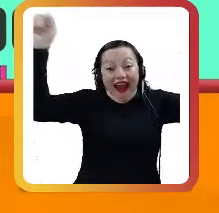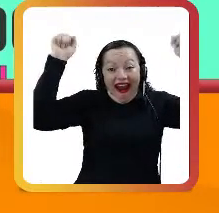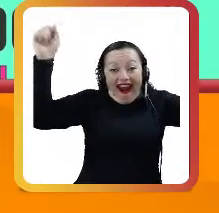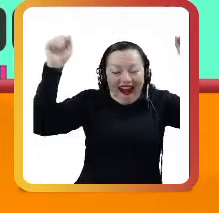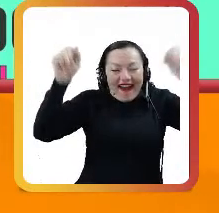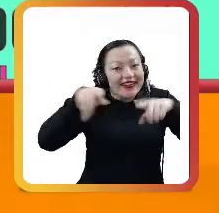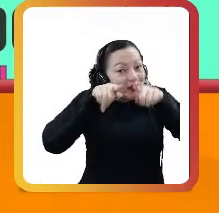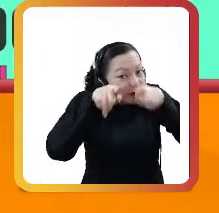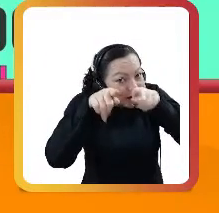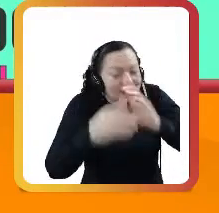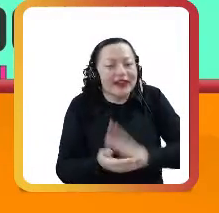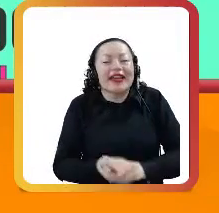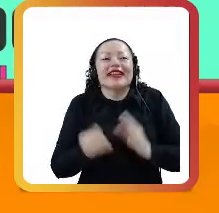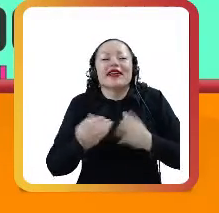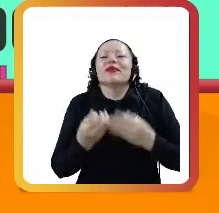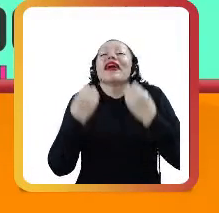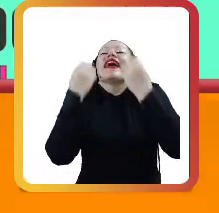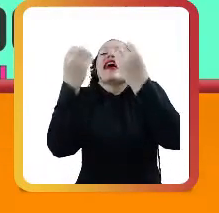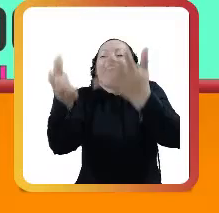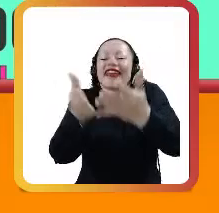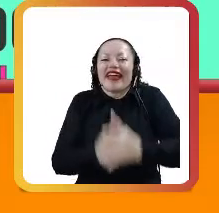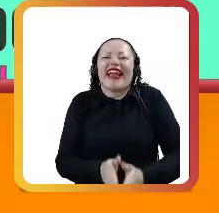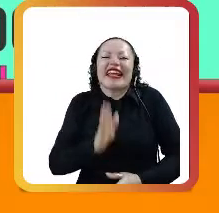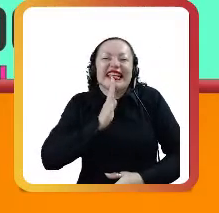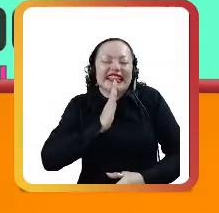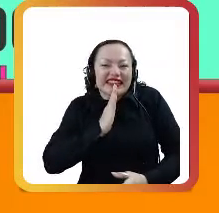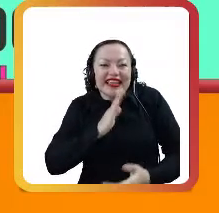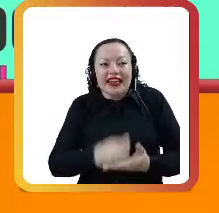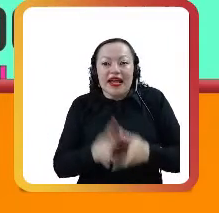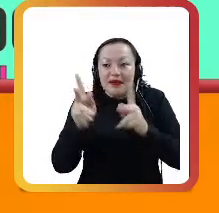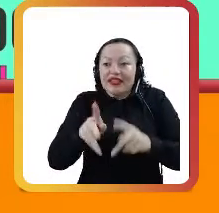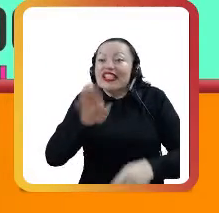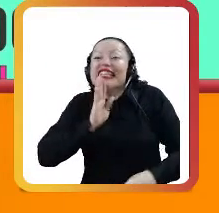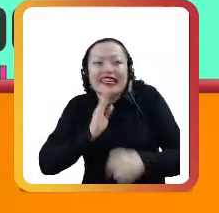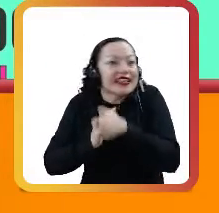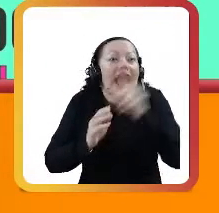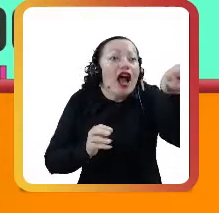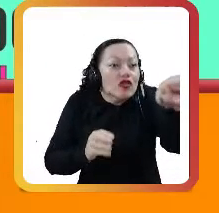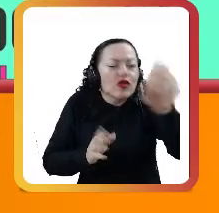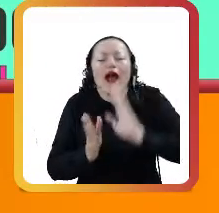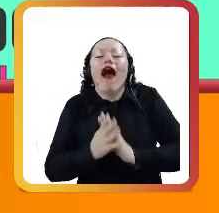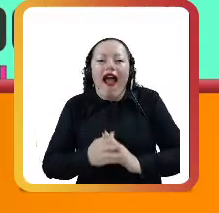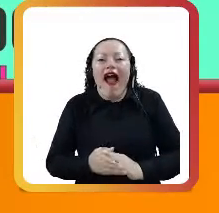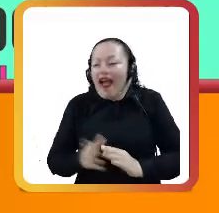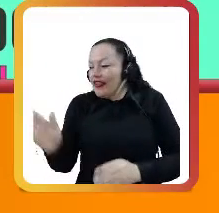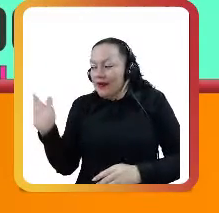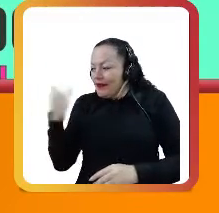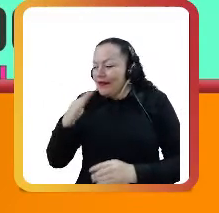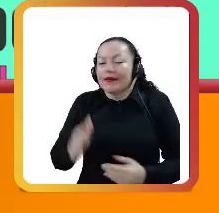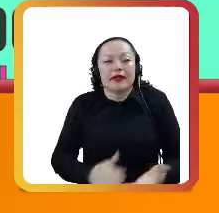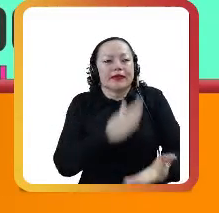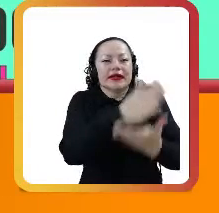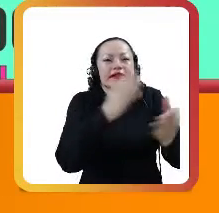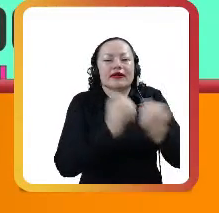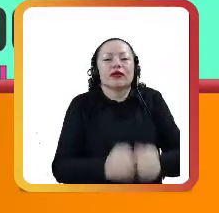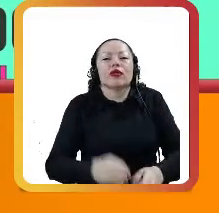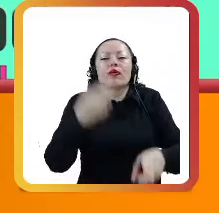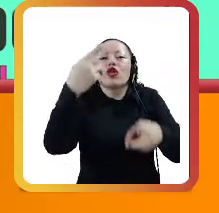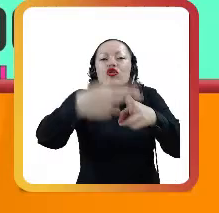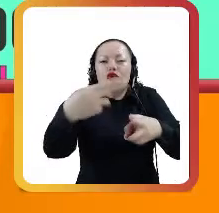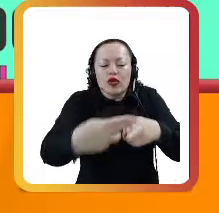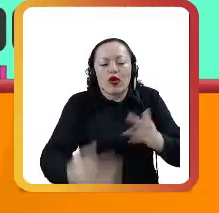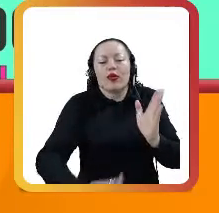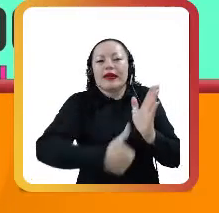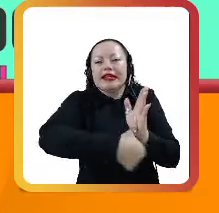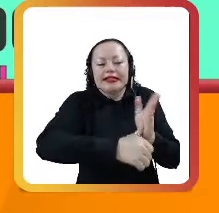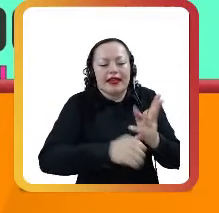ganas, el regalo se lo hacemos llegar a quien gane, a la casa. Entonces nos tienen que regalar nombre, identificación